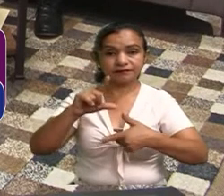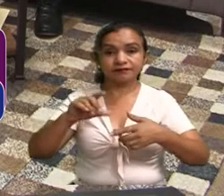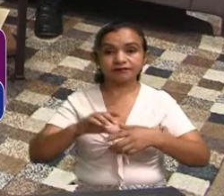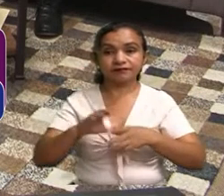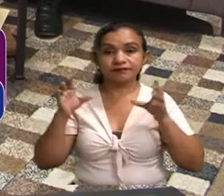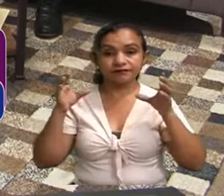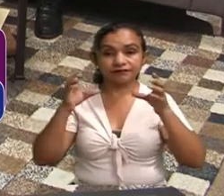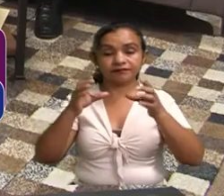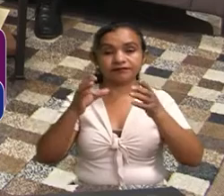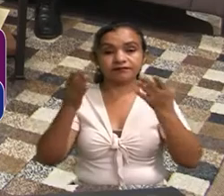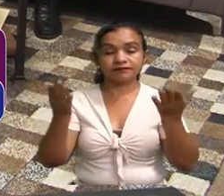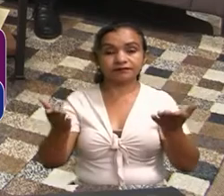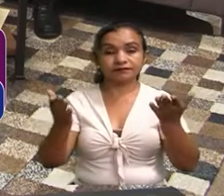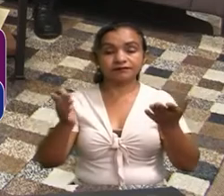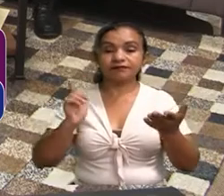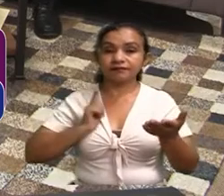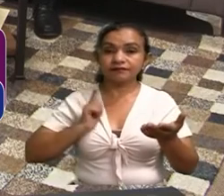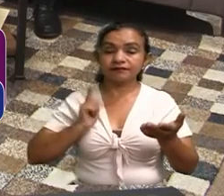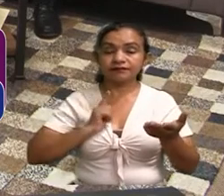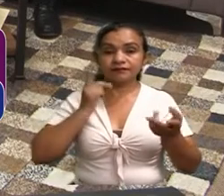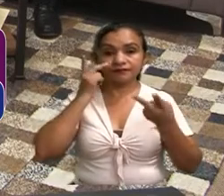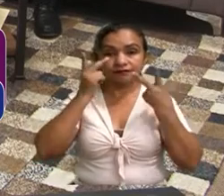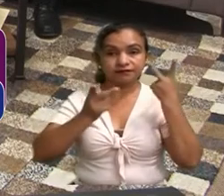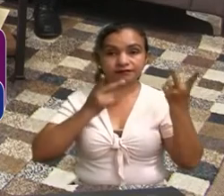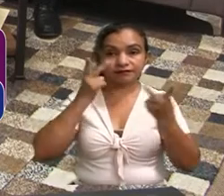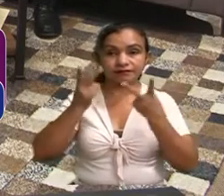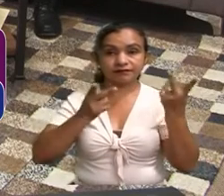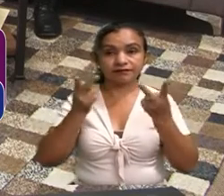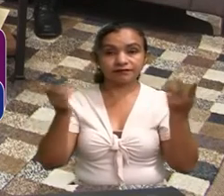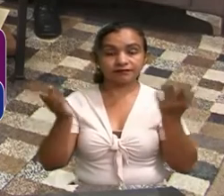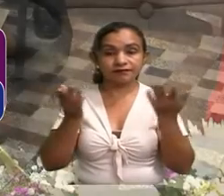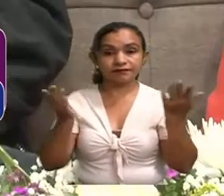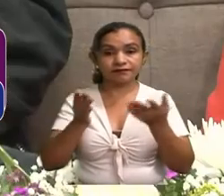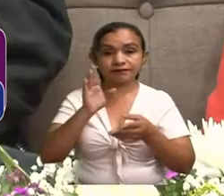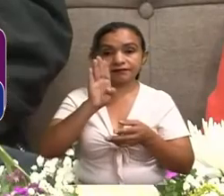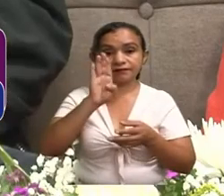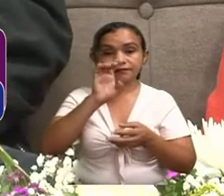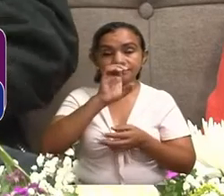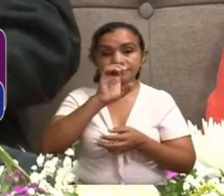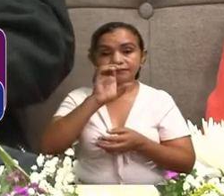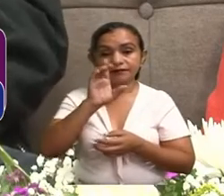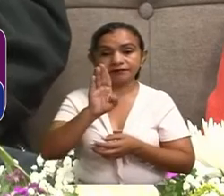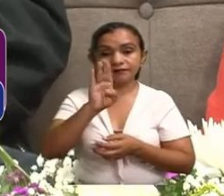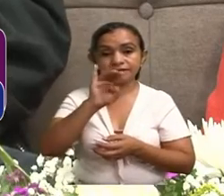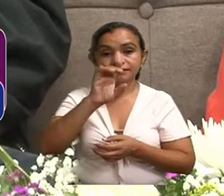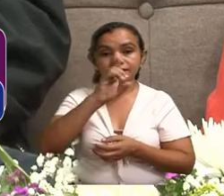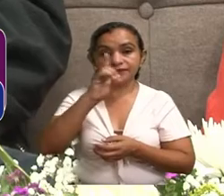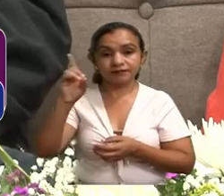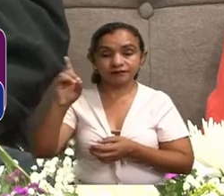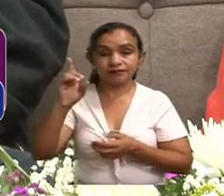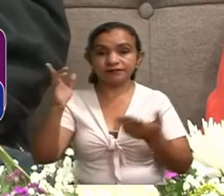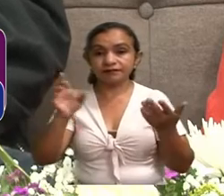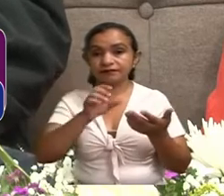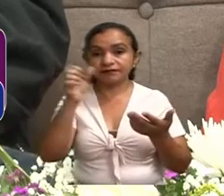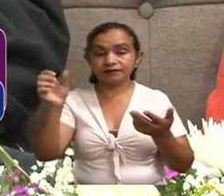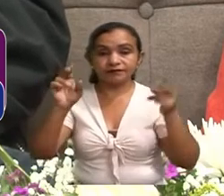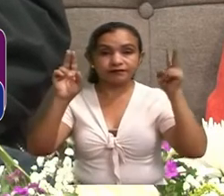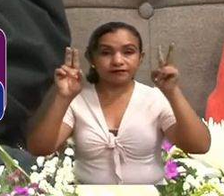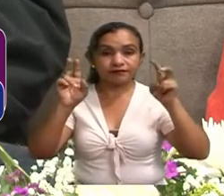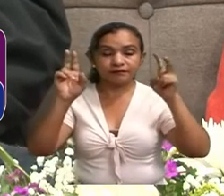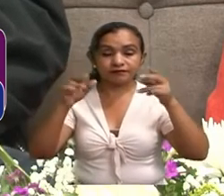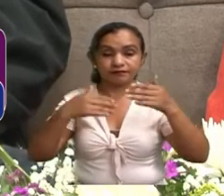y el Caribe, sí, sí, que nos va a visitar, y también del BID tenemos una similar con otro de los temas que